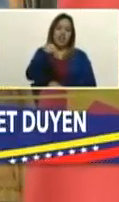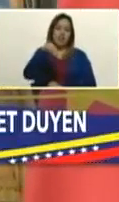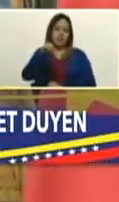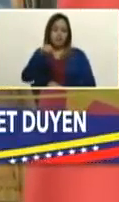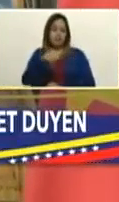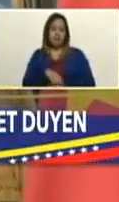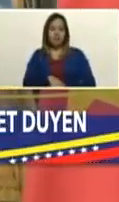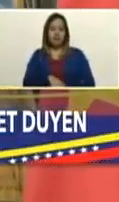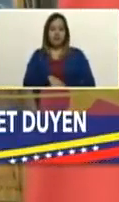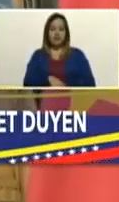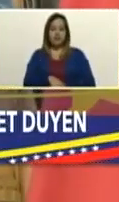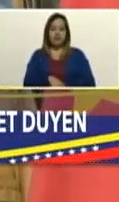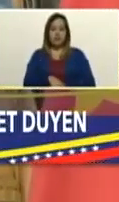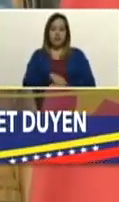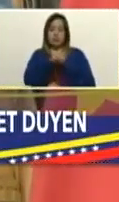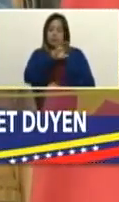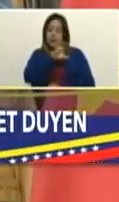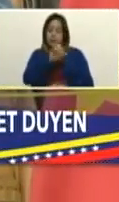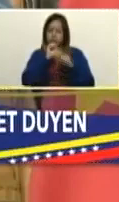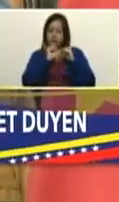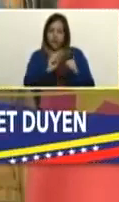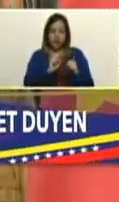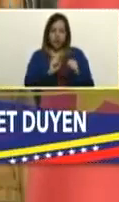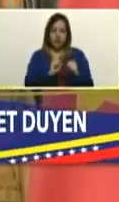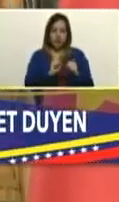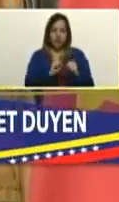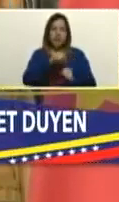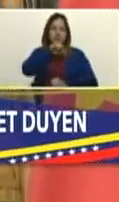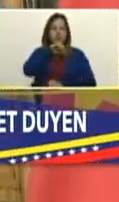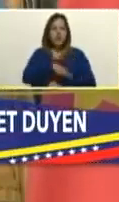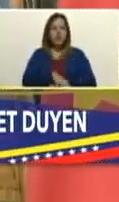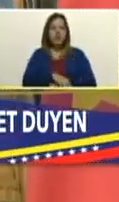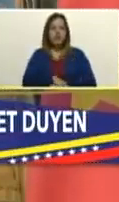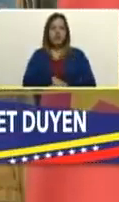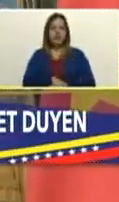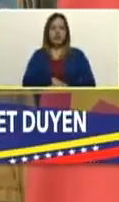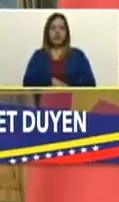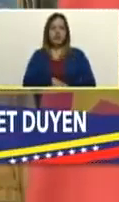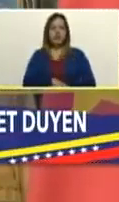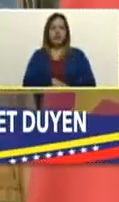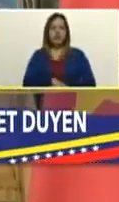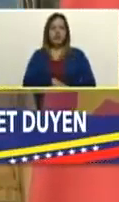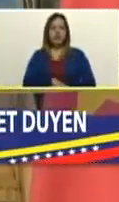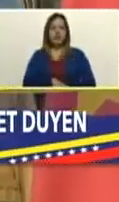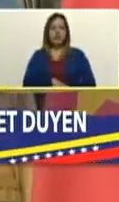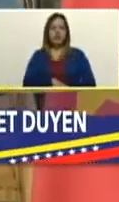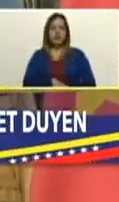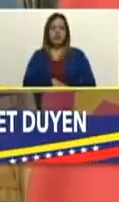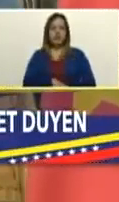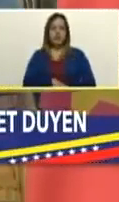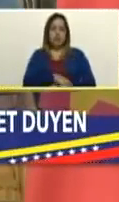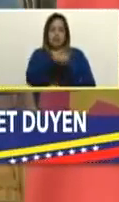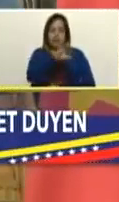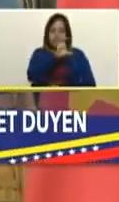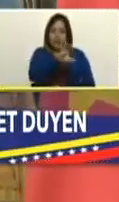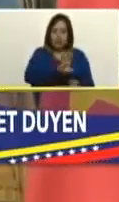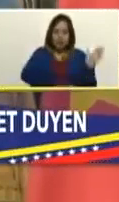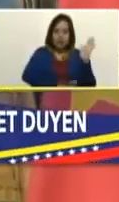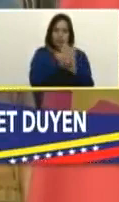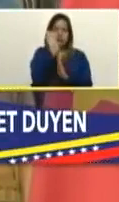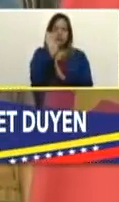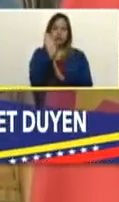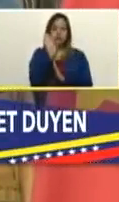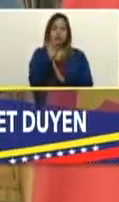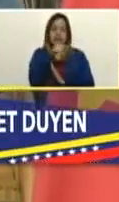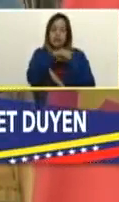Vietnam heroico, Vietnam histórico, a la Vietnam que crece, a